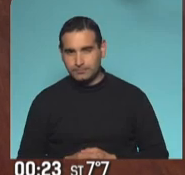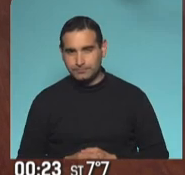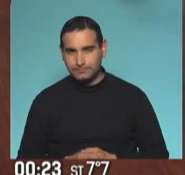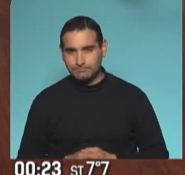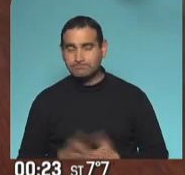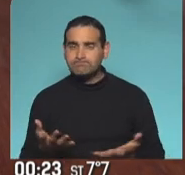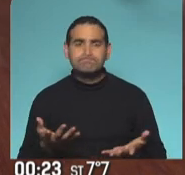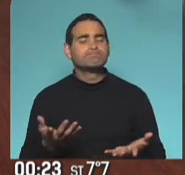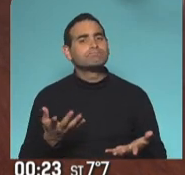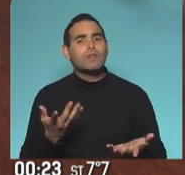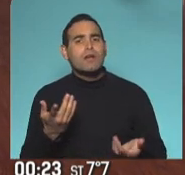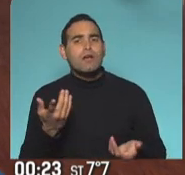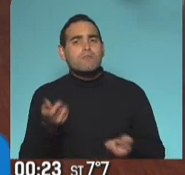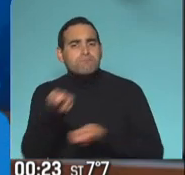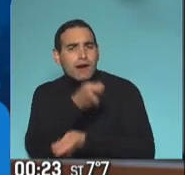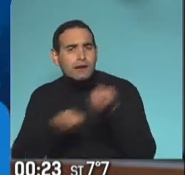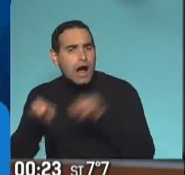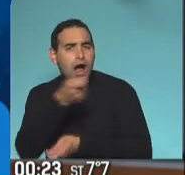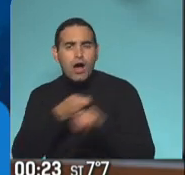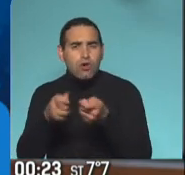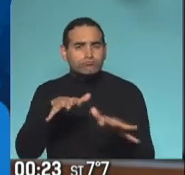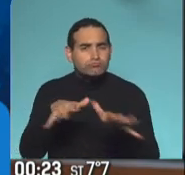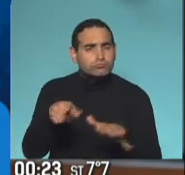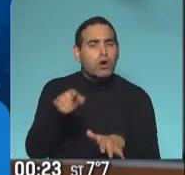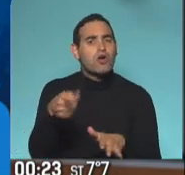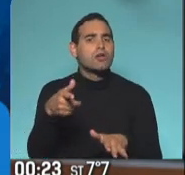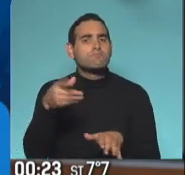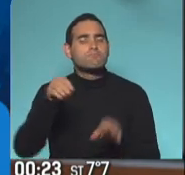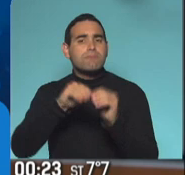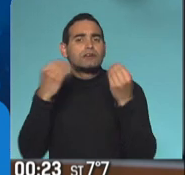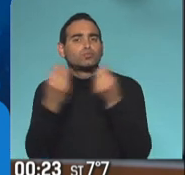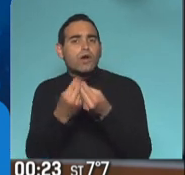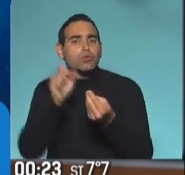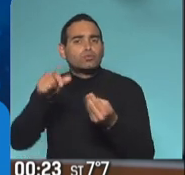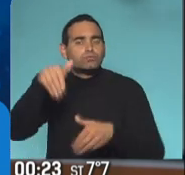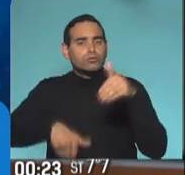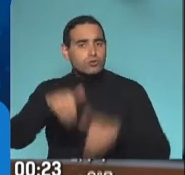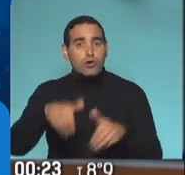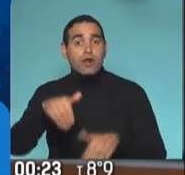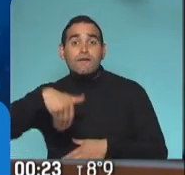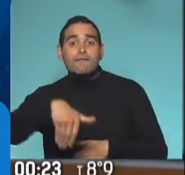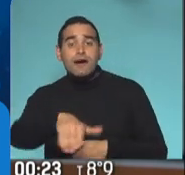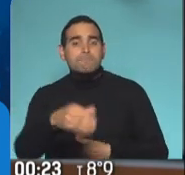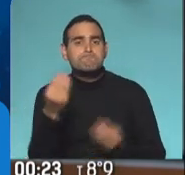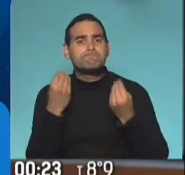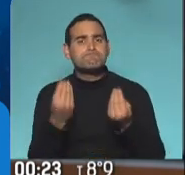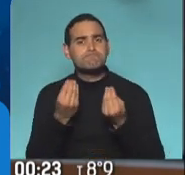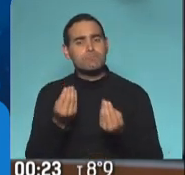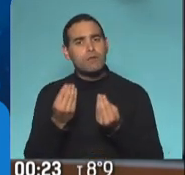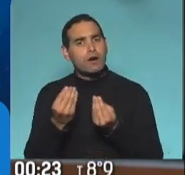y comportamientos de los mercados y los resultados electorales que es lo que va a suceder